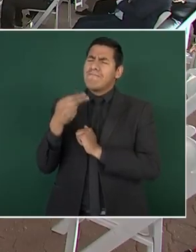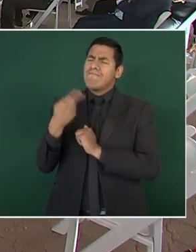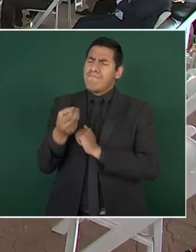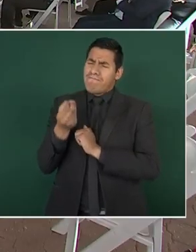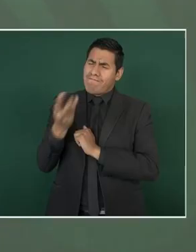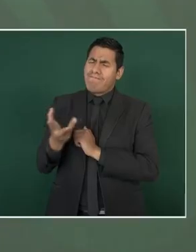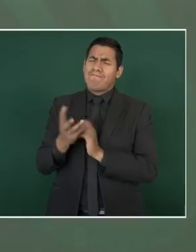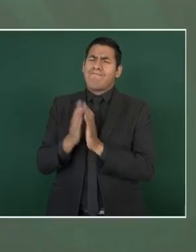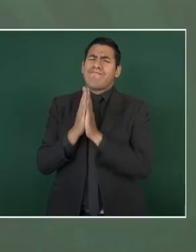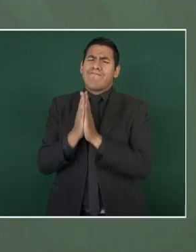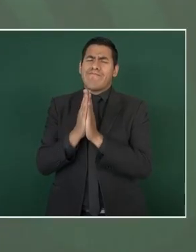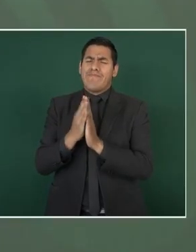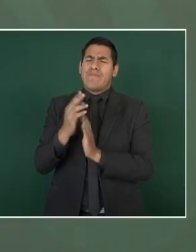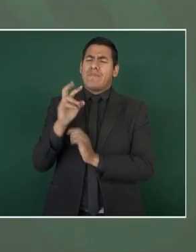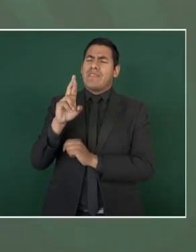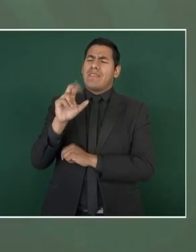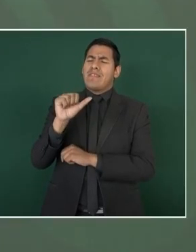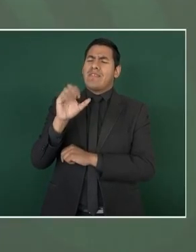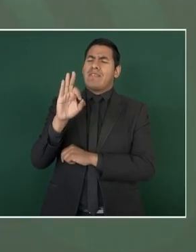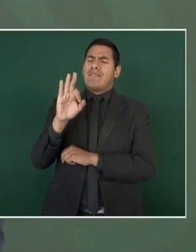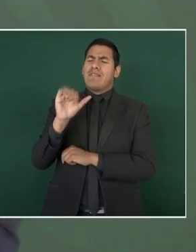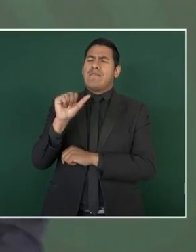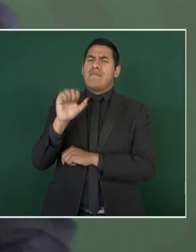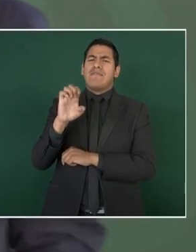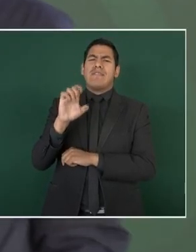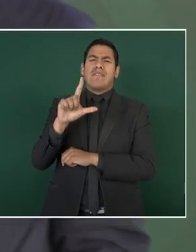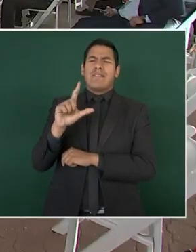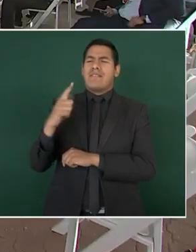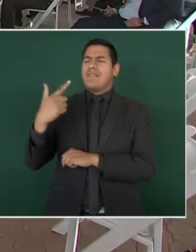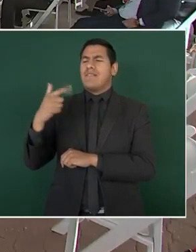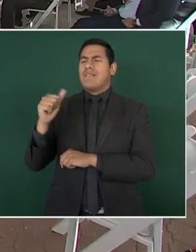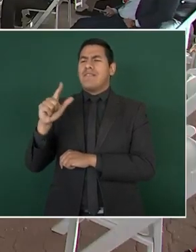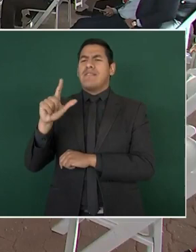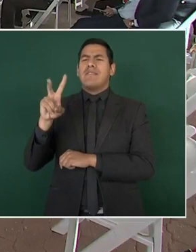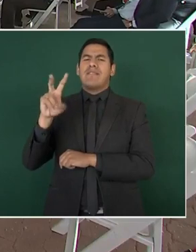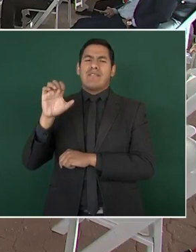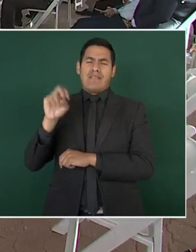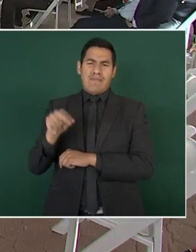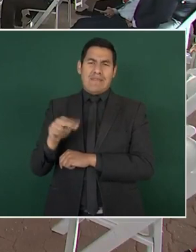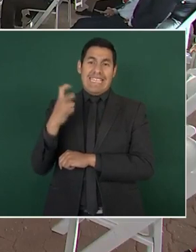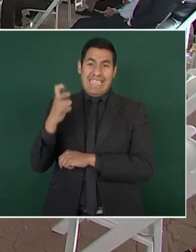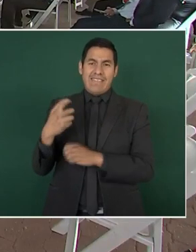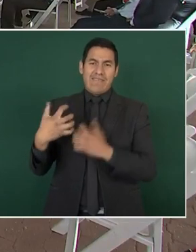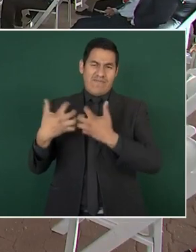llamar, Rafael Galván. Entonces va a ser la planta